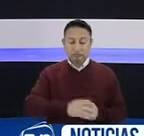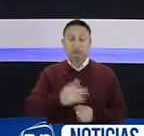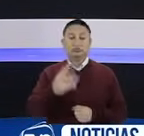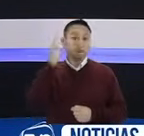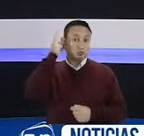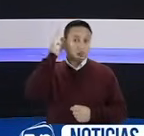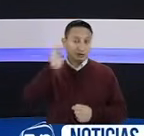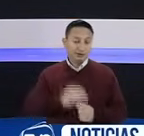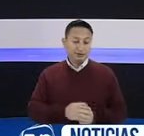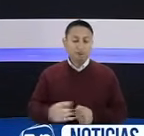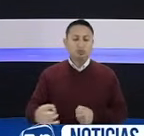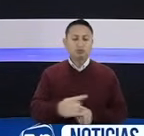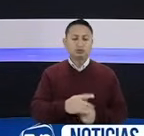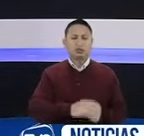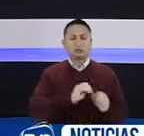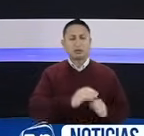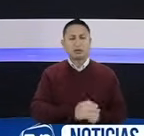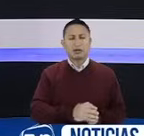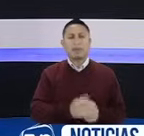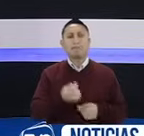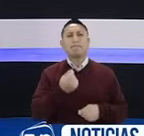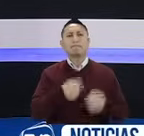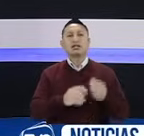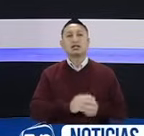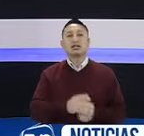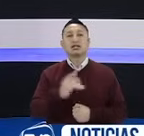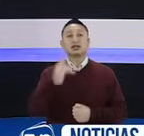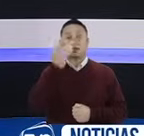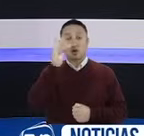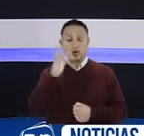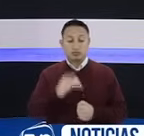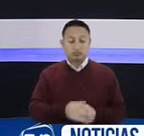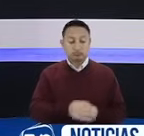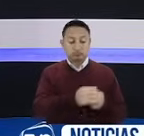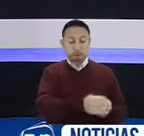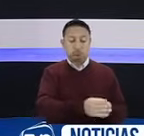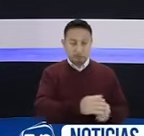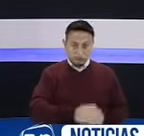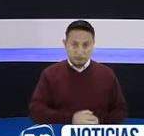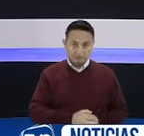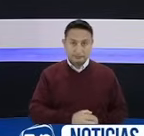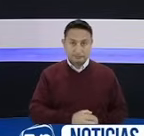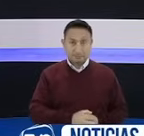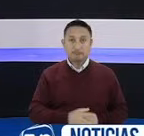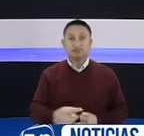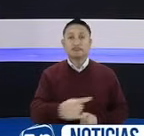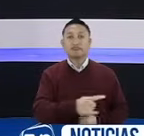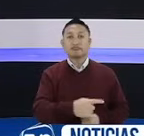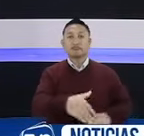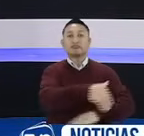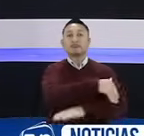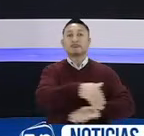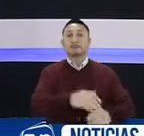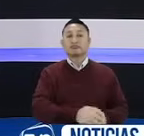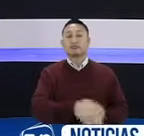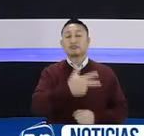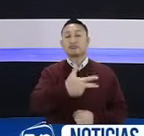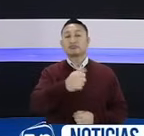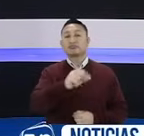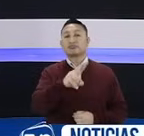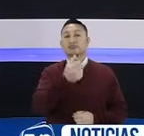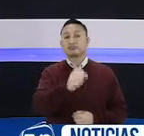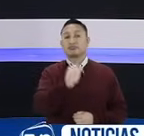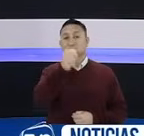persuadieron para venderle unas monedas de oro a cambio de todos sus ahorros. El hecho ocurrió en Avenida Rodrigo de Chávez, al sur de Quito.